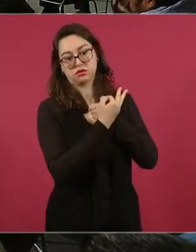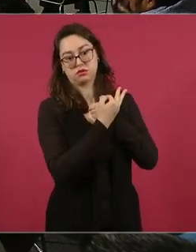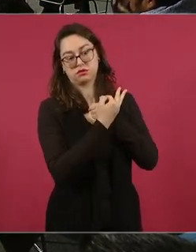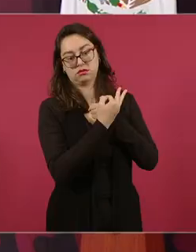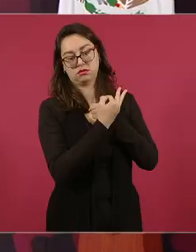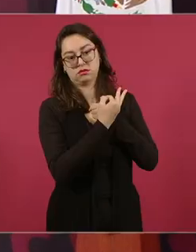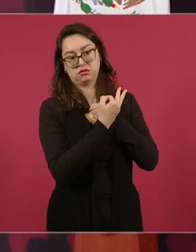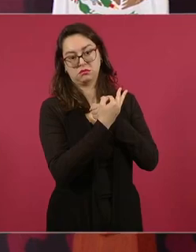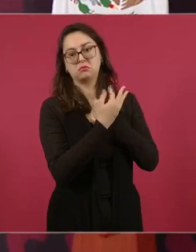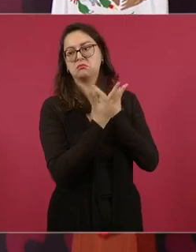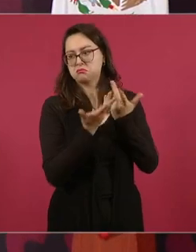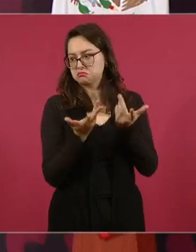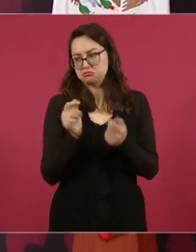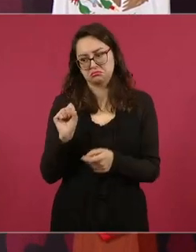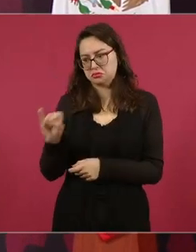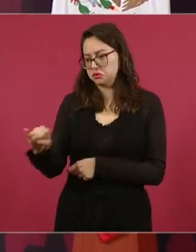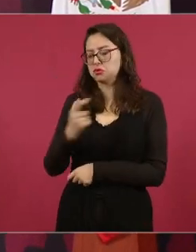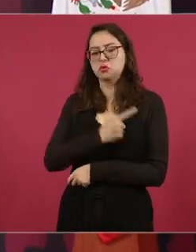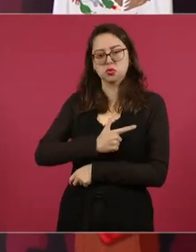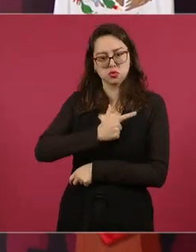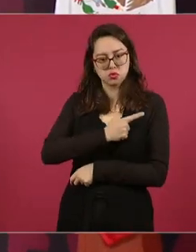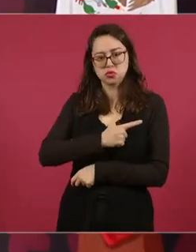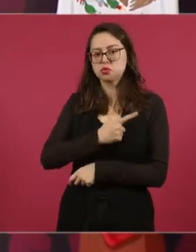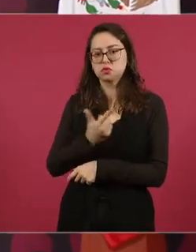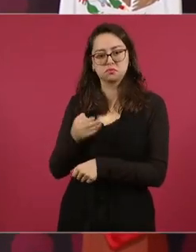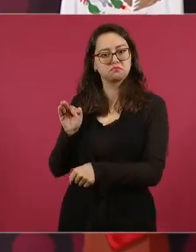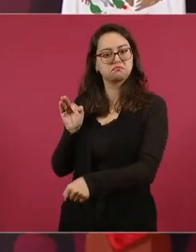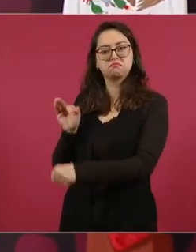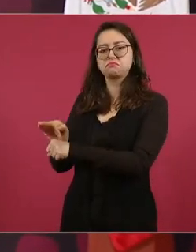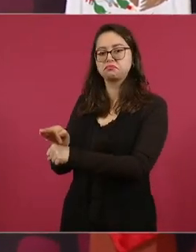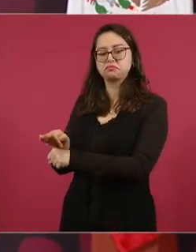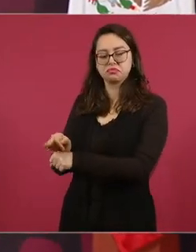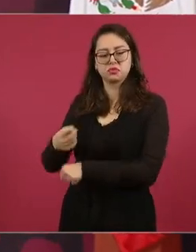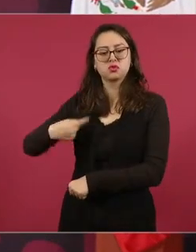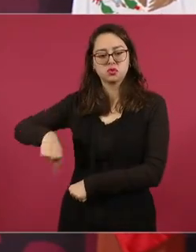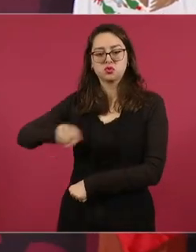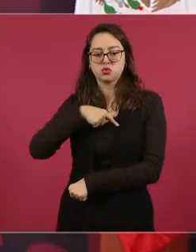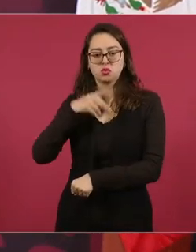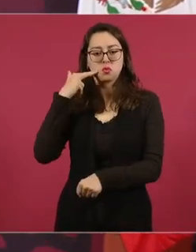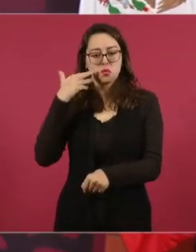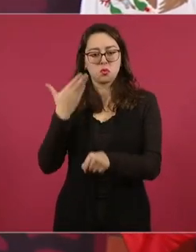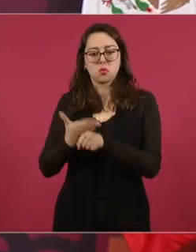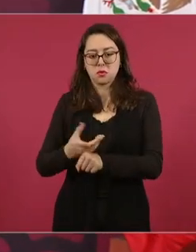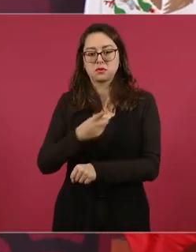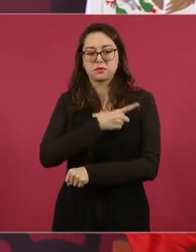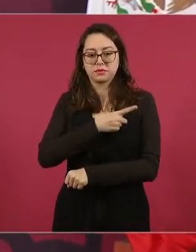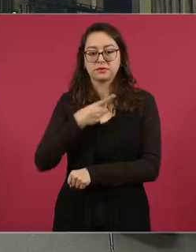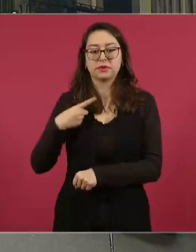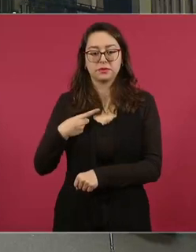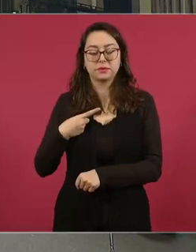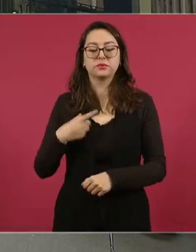se le brinda protección. Es nuestra responsabilidad hacerlo.